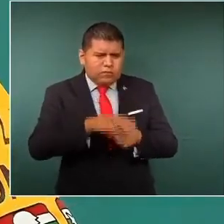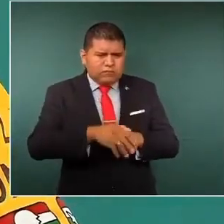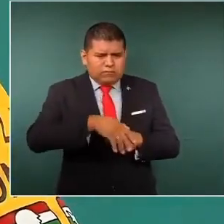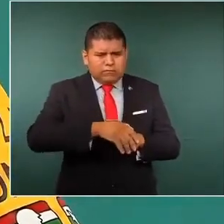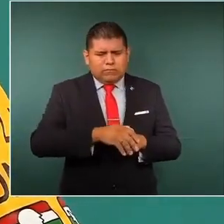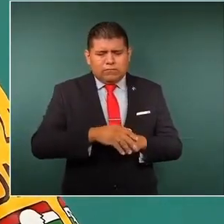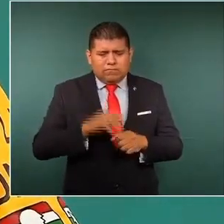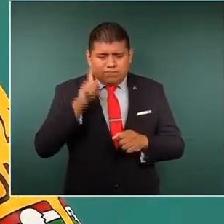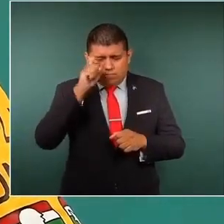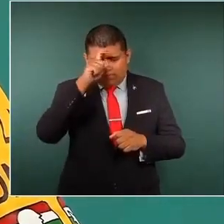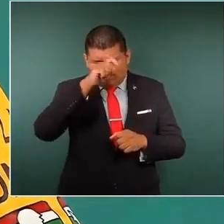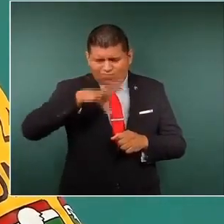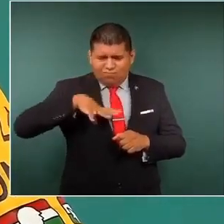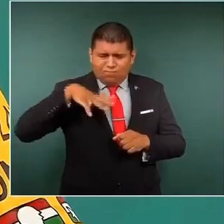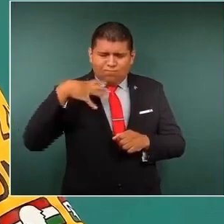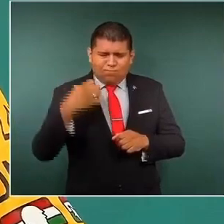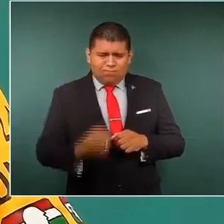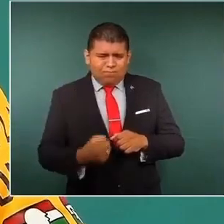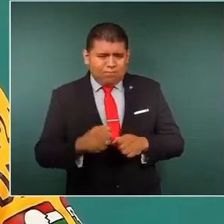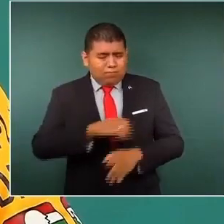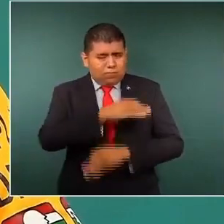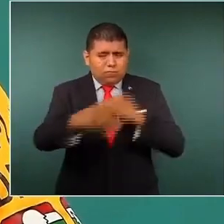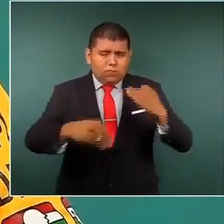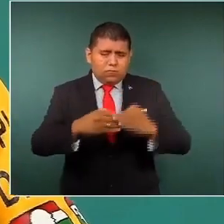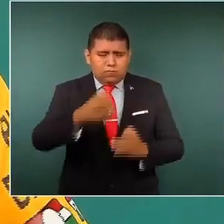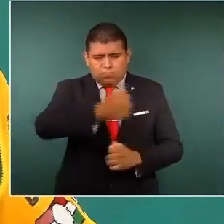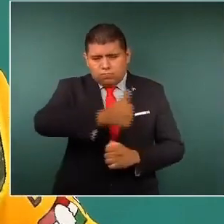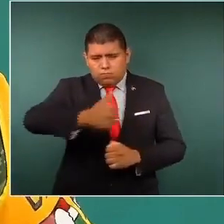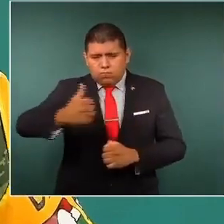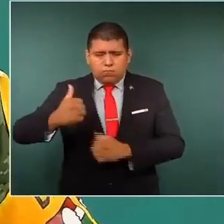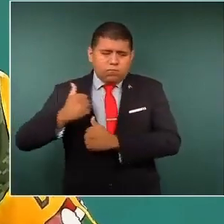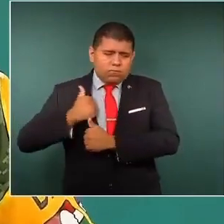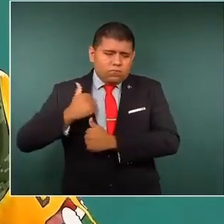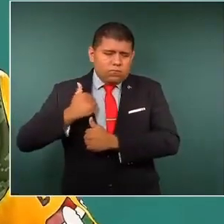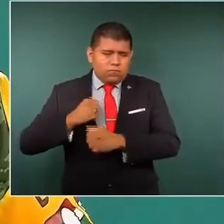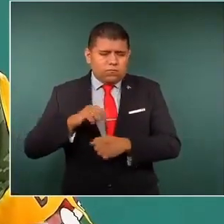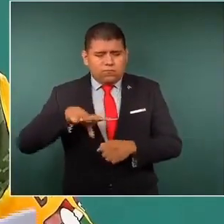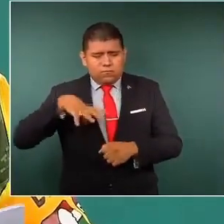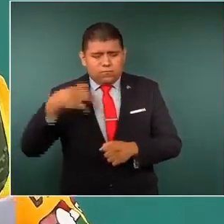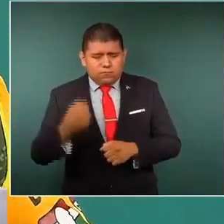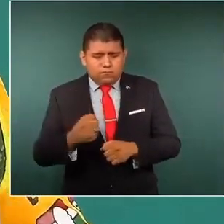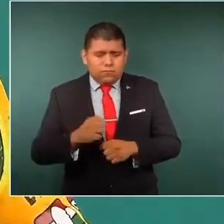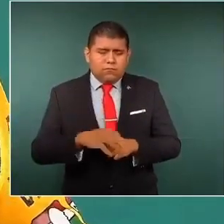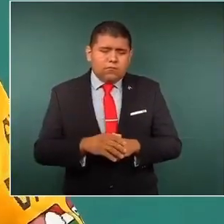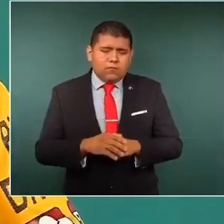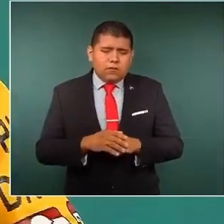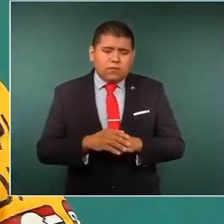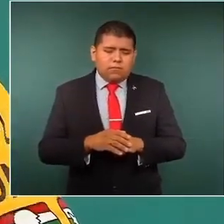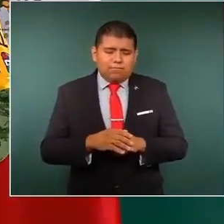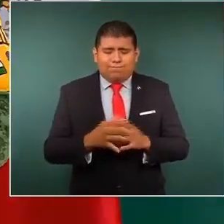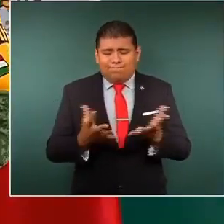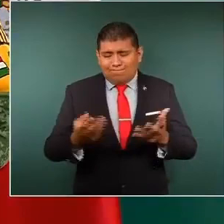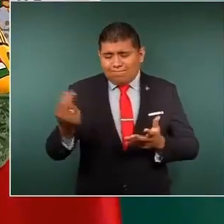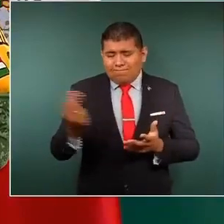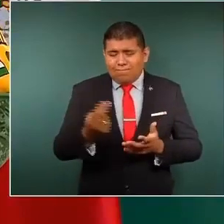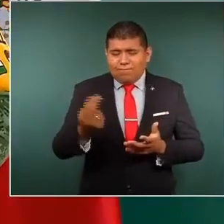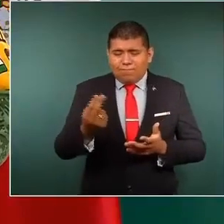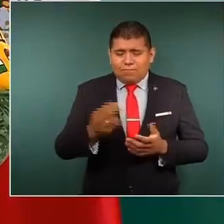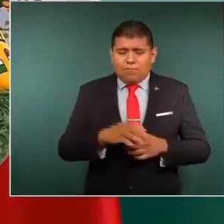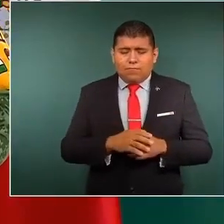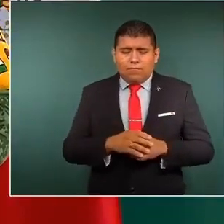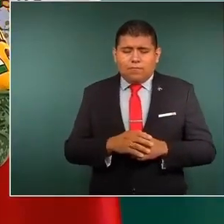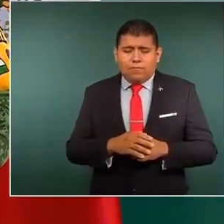institucional que realiza todo el personal de las fuerzas de seguridad del Estado, pues que